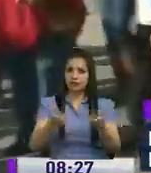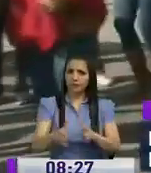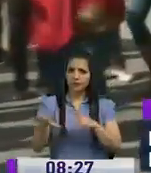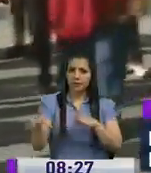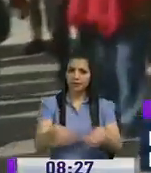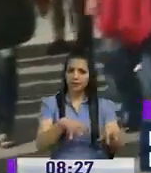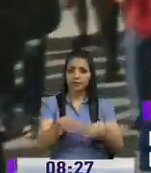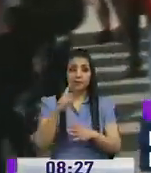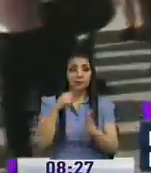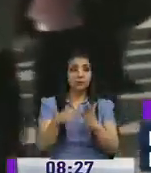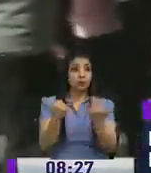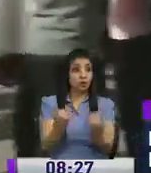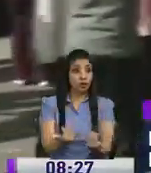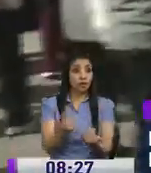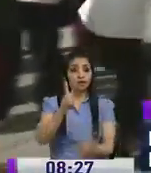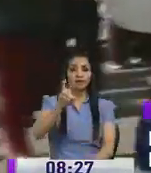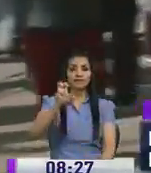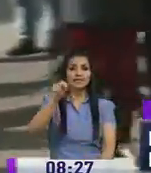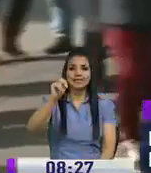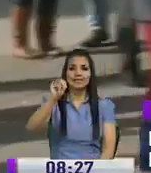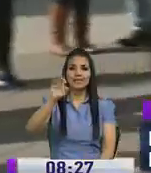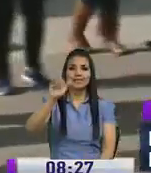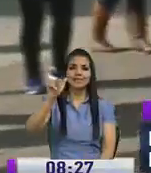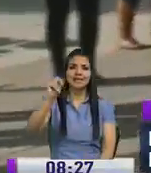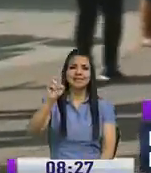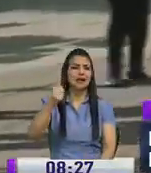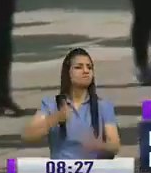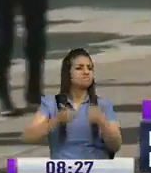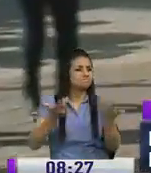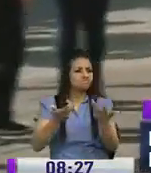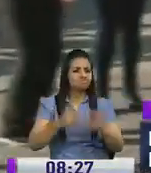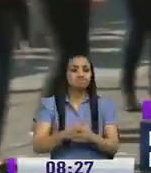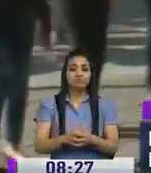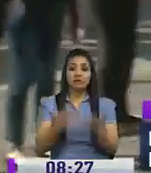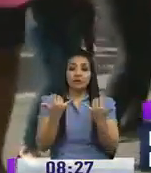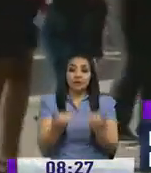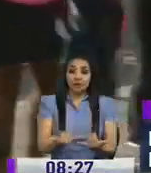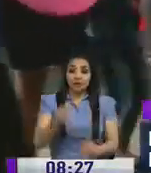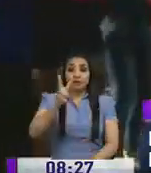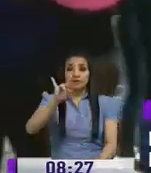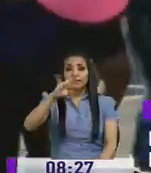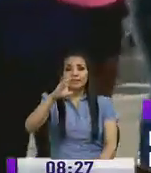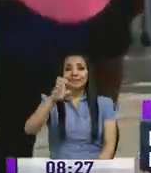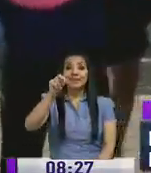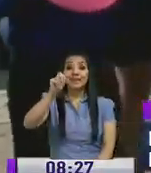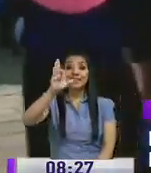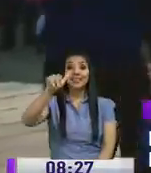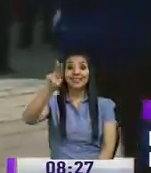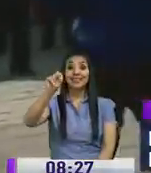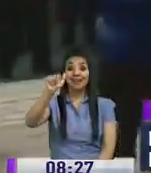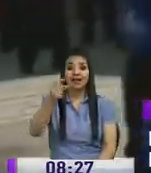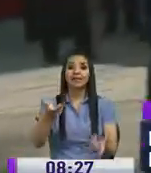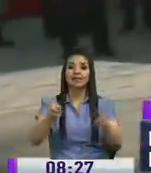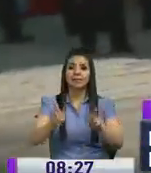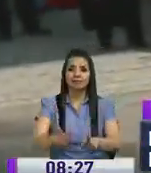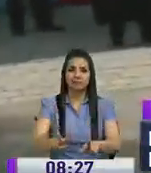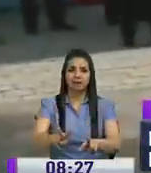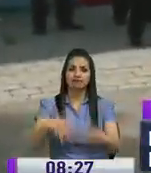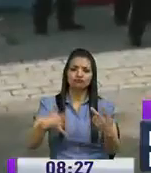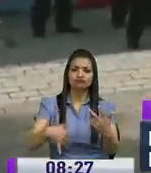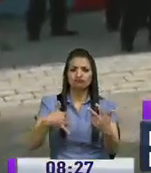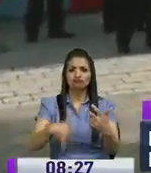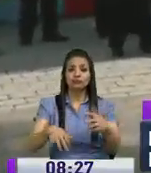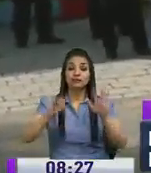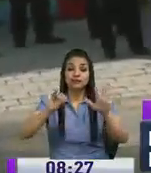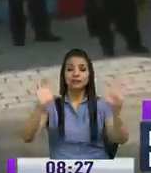por ejemplo, hoy es en la Vicentina. ¿Qué tenemos en la Vicentina hoy? El día de hoy en la Vicentina también tenemos un fandango a partir de las